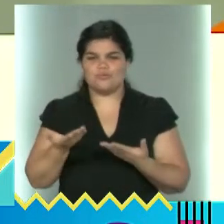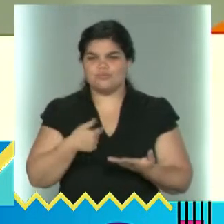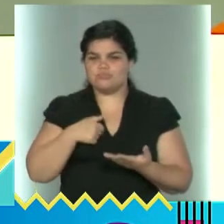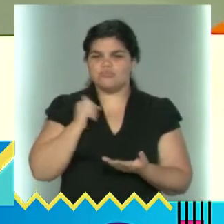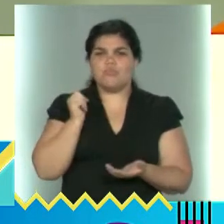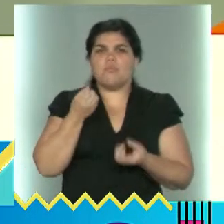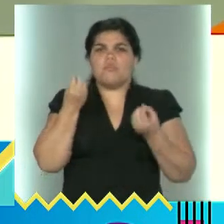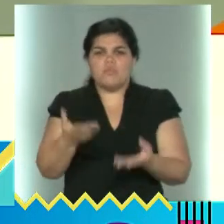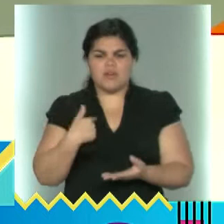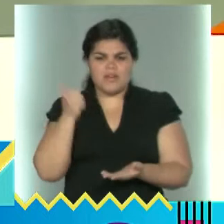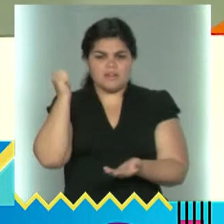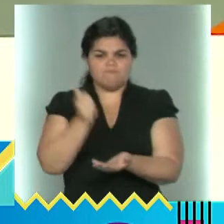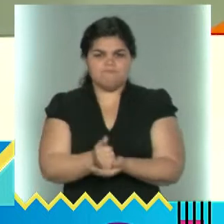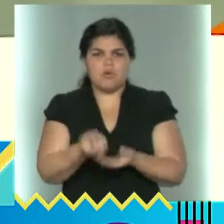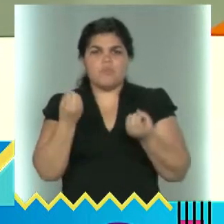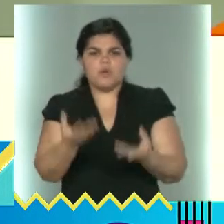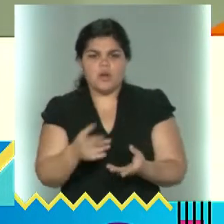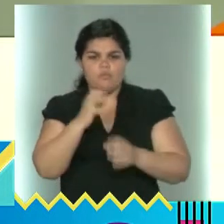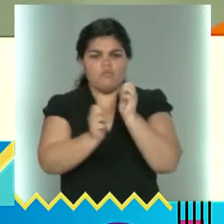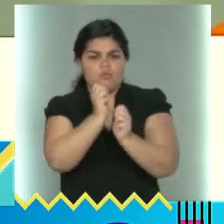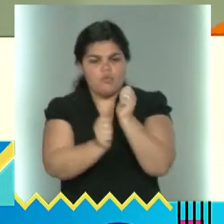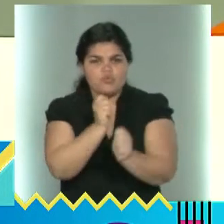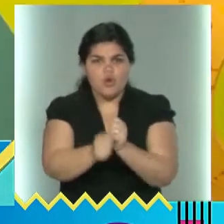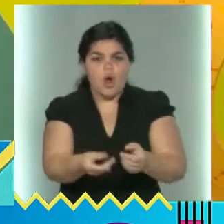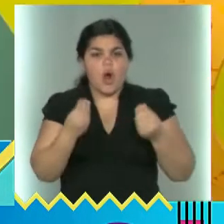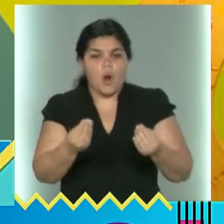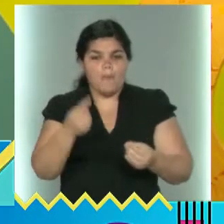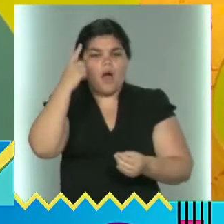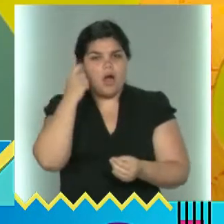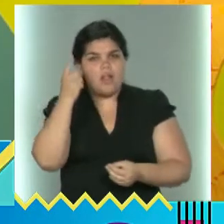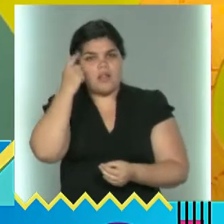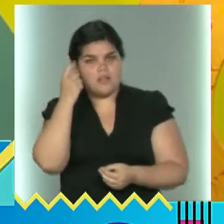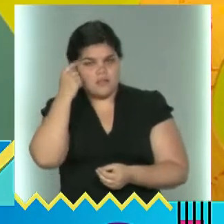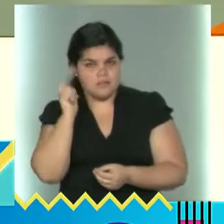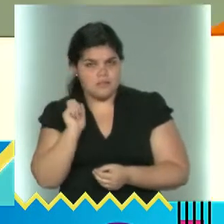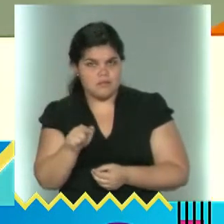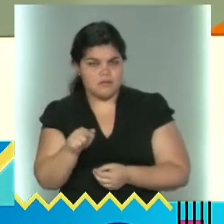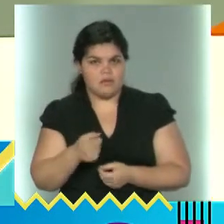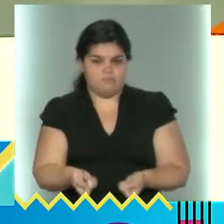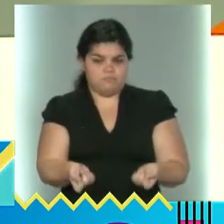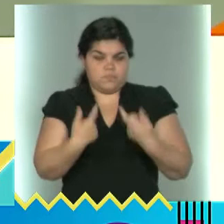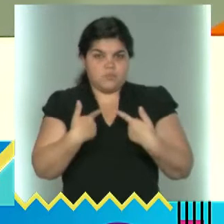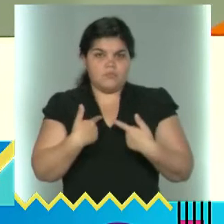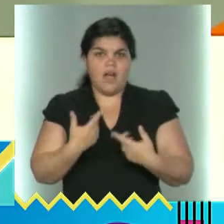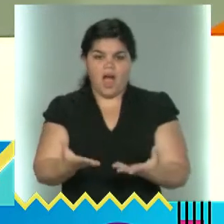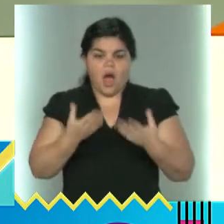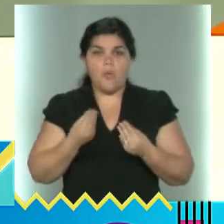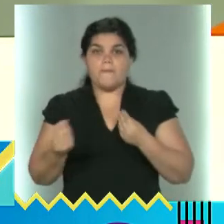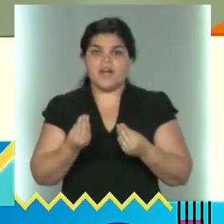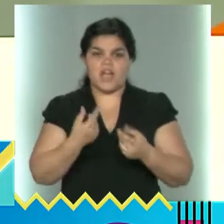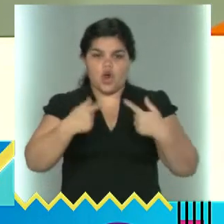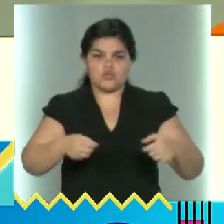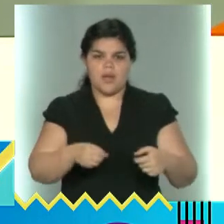y por algo funcionaba como funcionaba. Entonces eso fue como que despertó en mí tratar de mejorar lo que